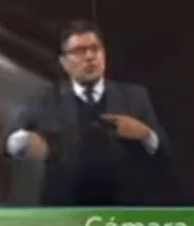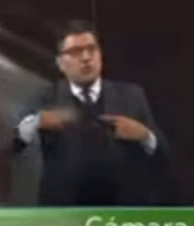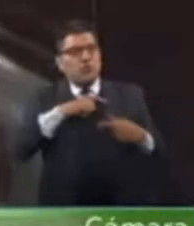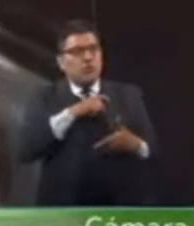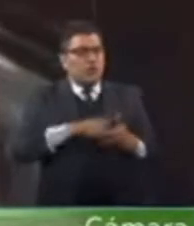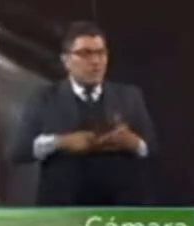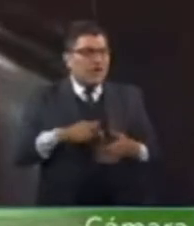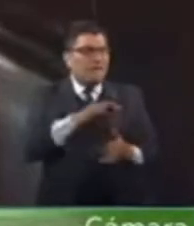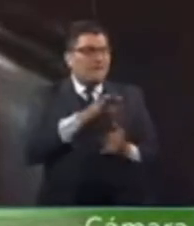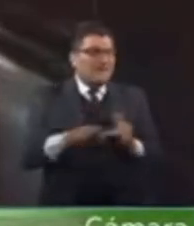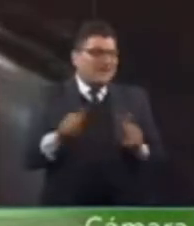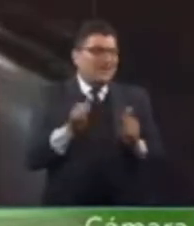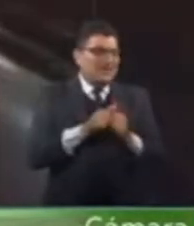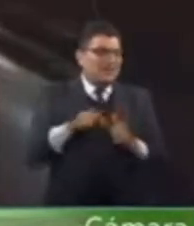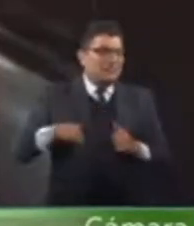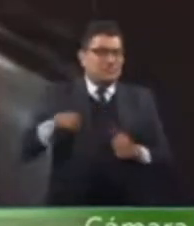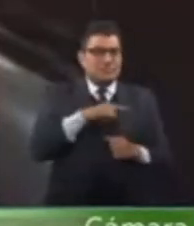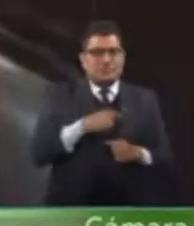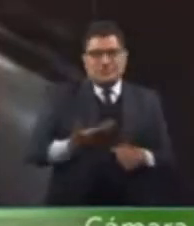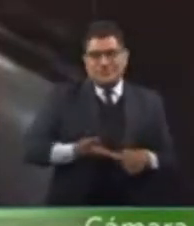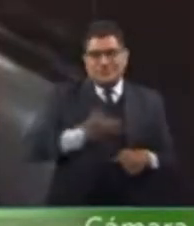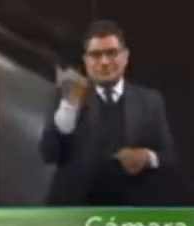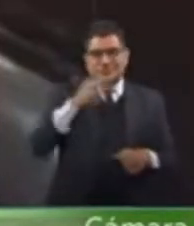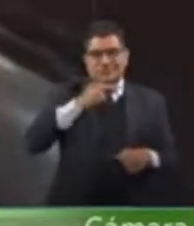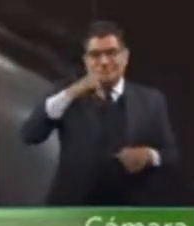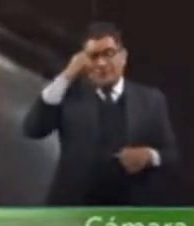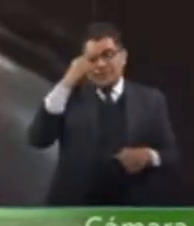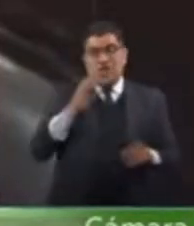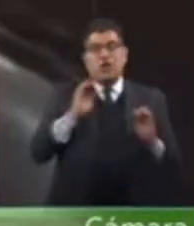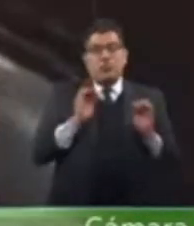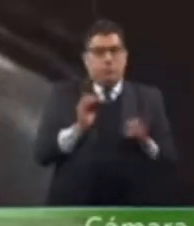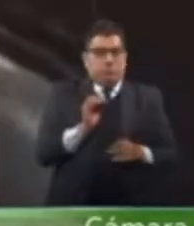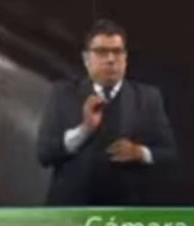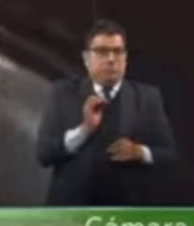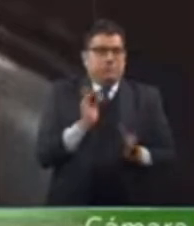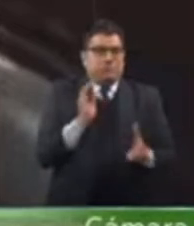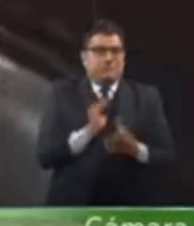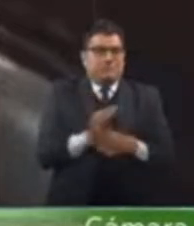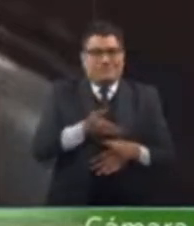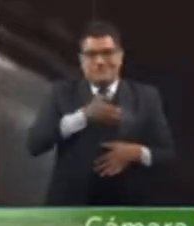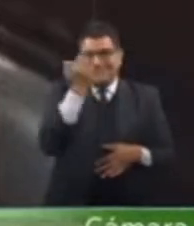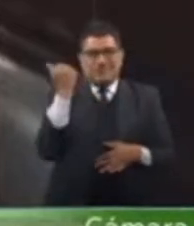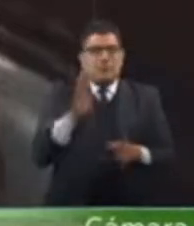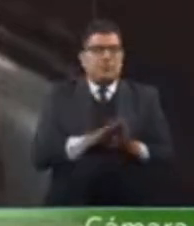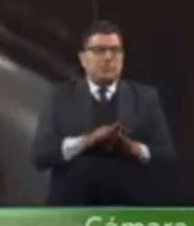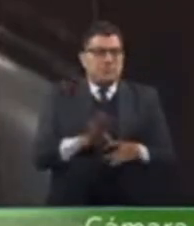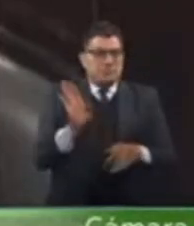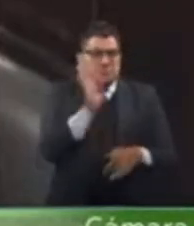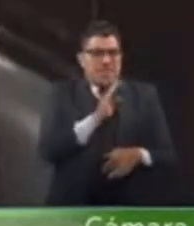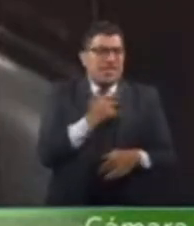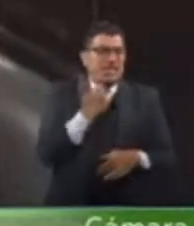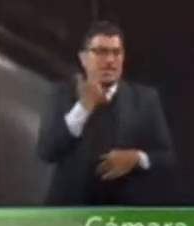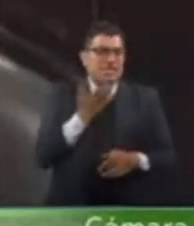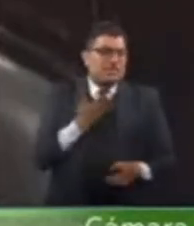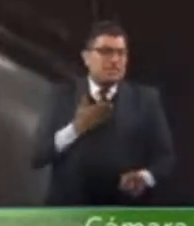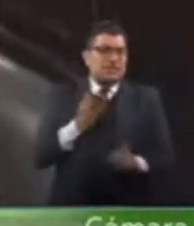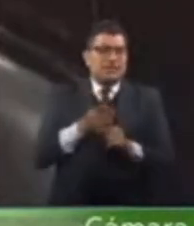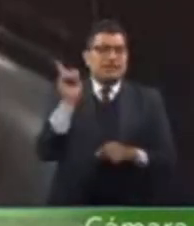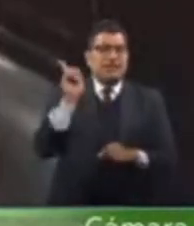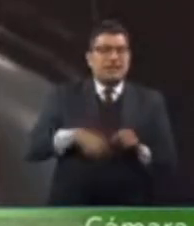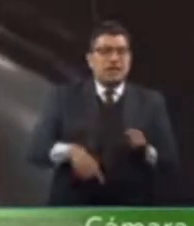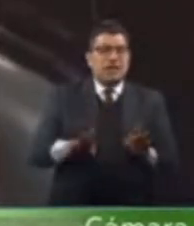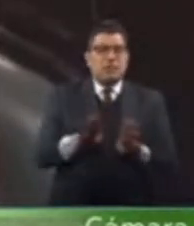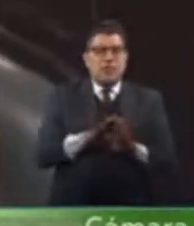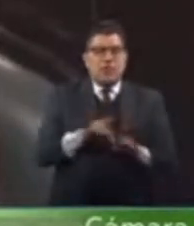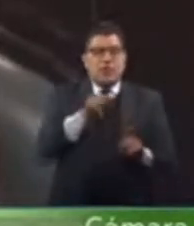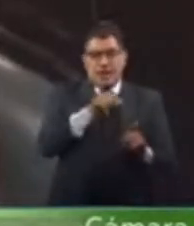Ustedes, por ignorancia o por desconocimiento o por mala fe, quieren quitarle esa ventaja